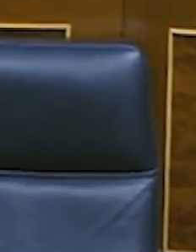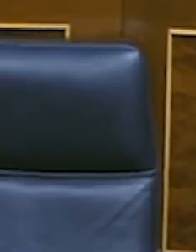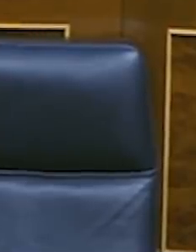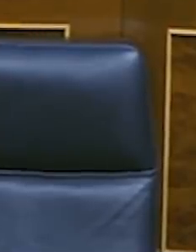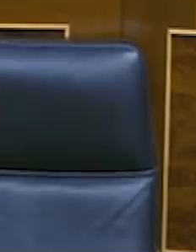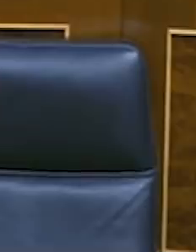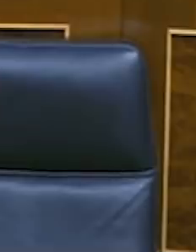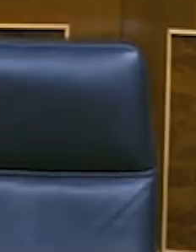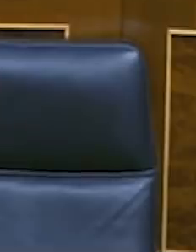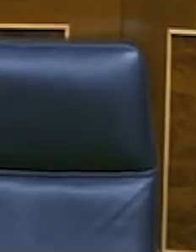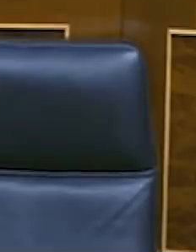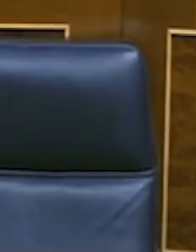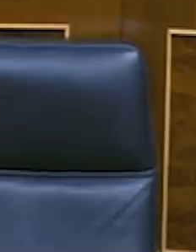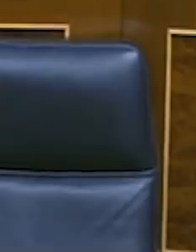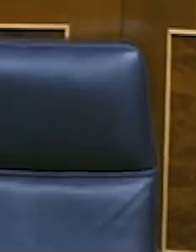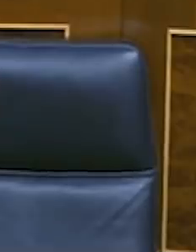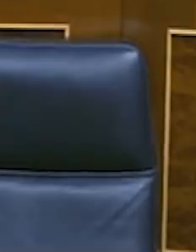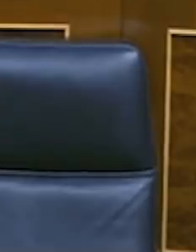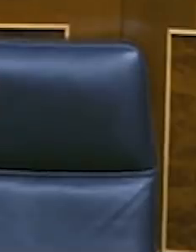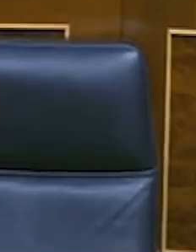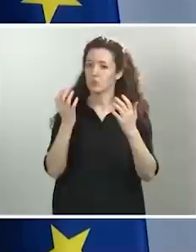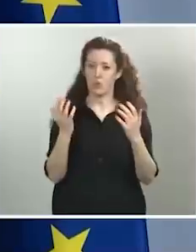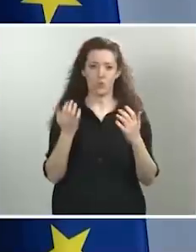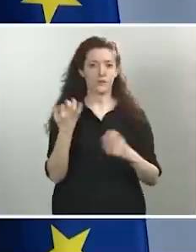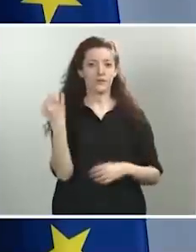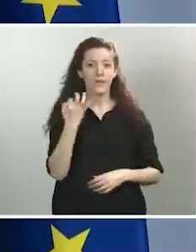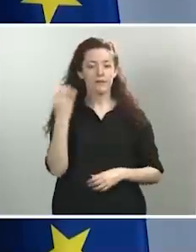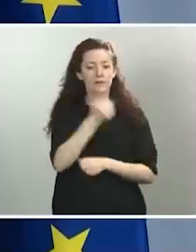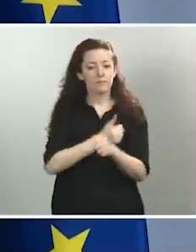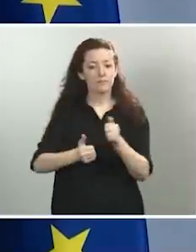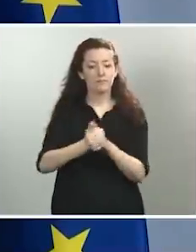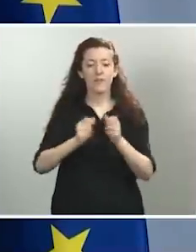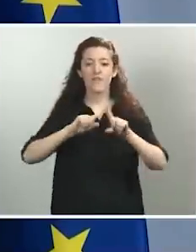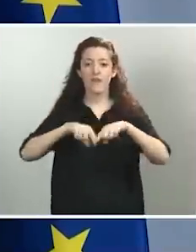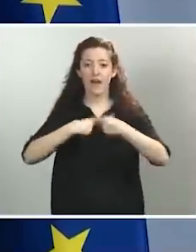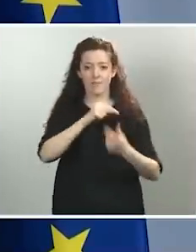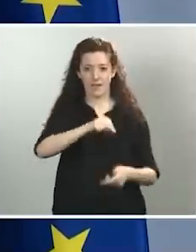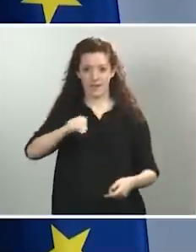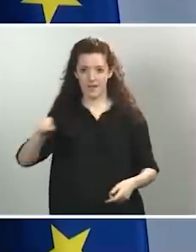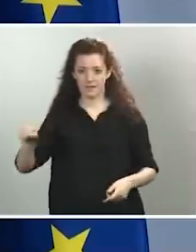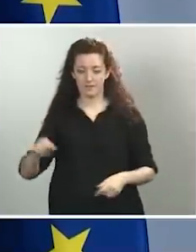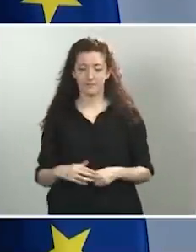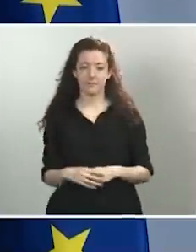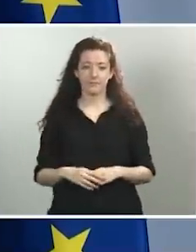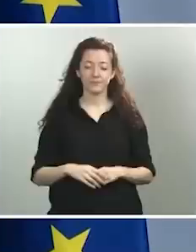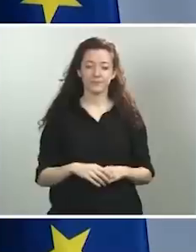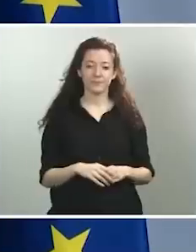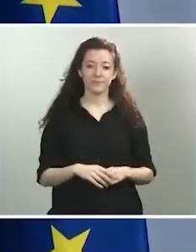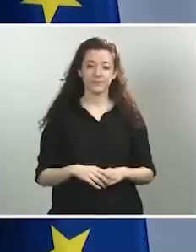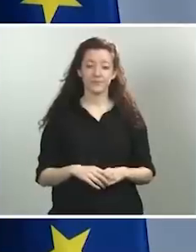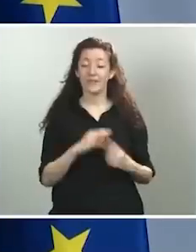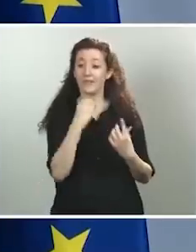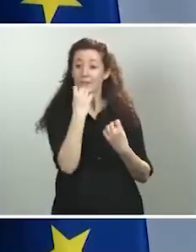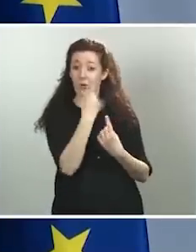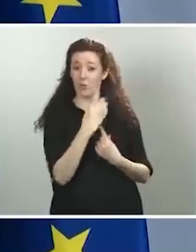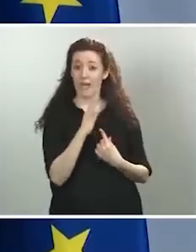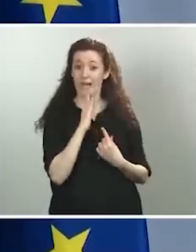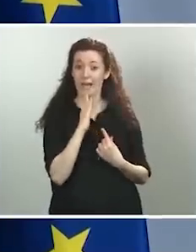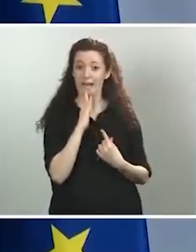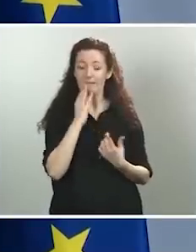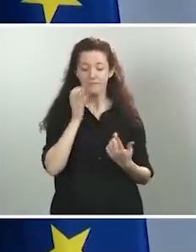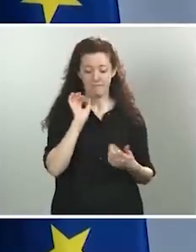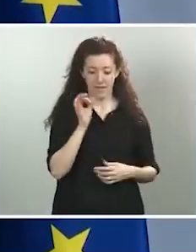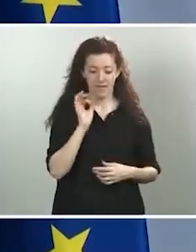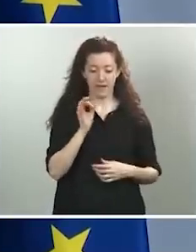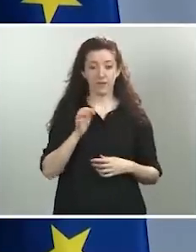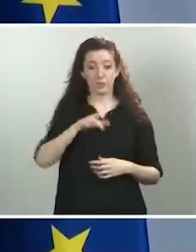Bien, lo cambian porque hay una gran presión social para cambiarlo. Y lo cambia el que tiene